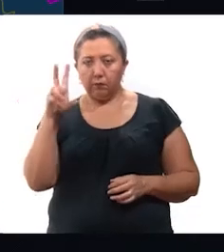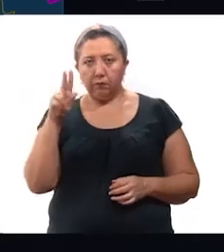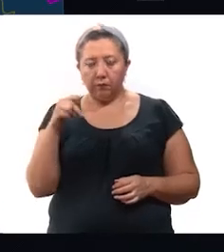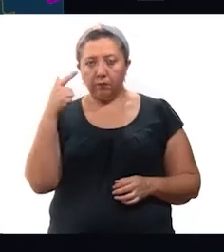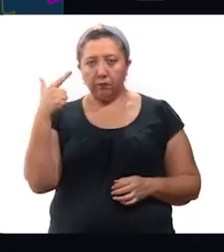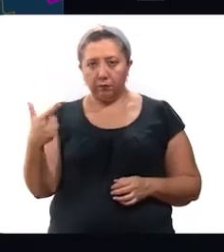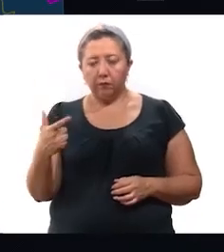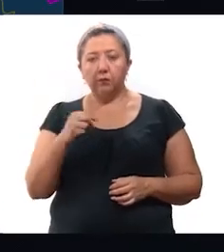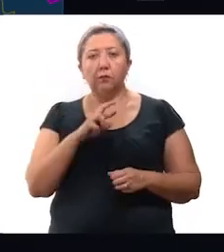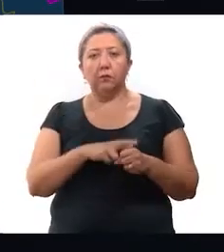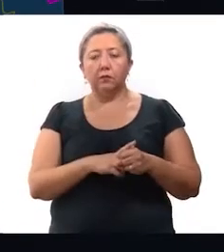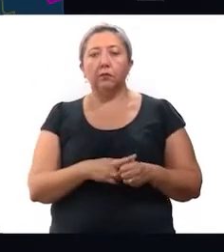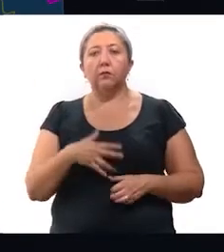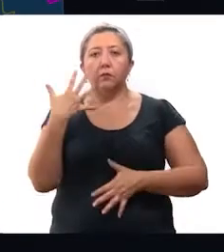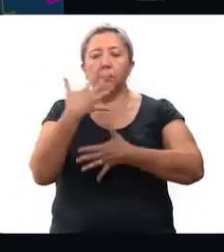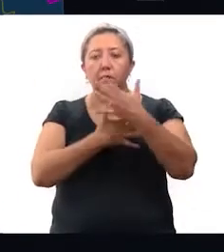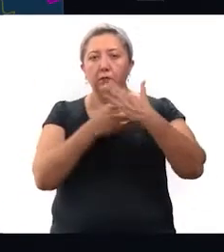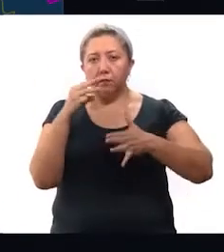10.387 en la zona sur,